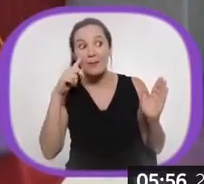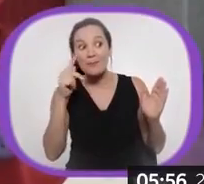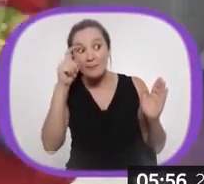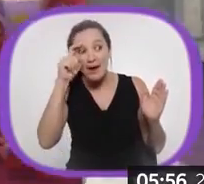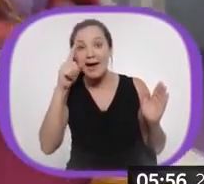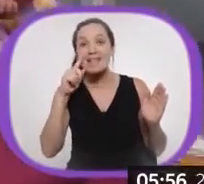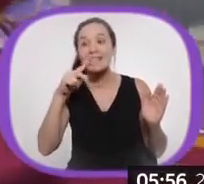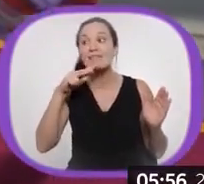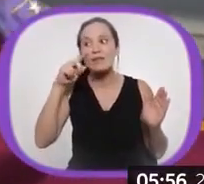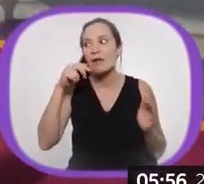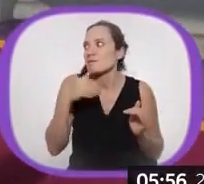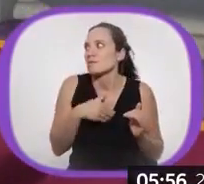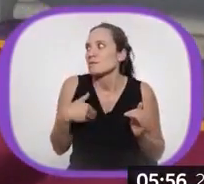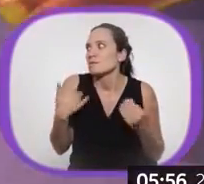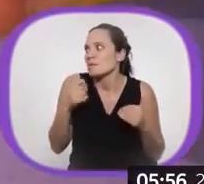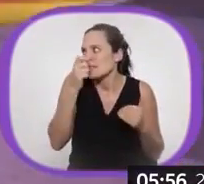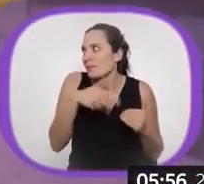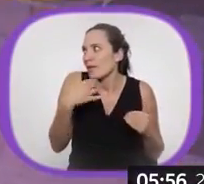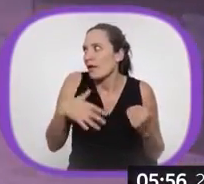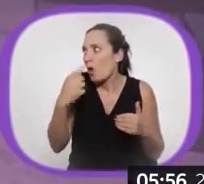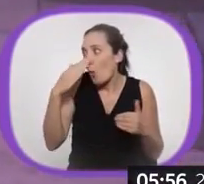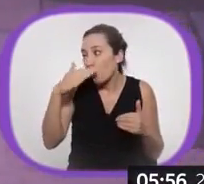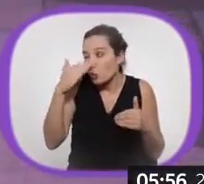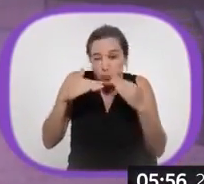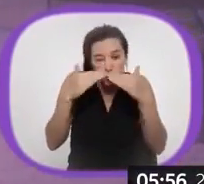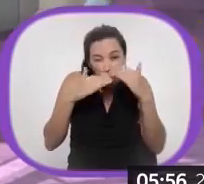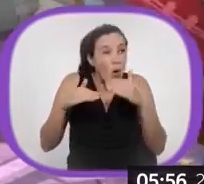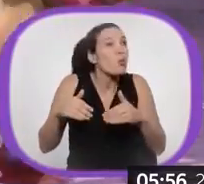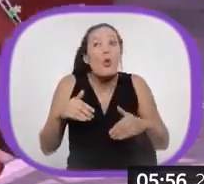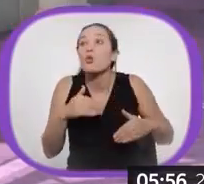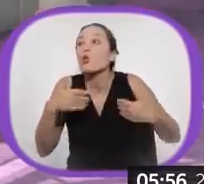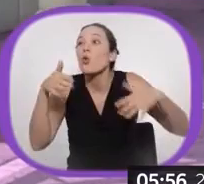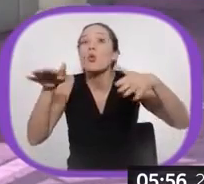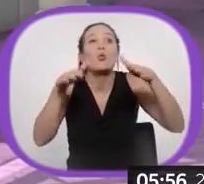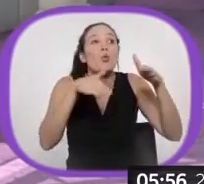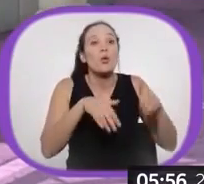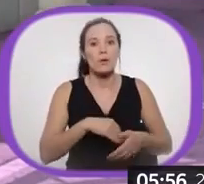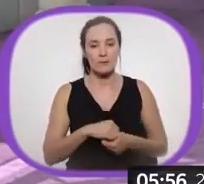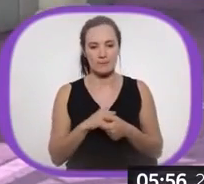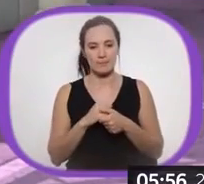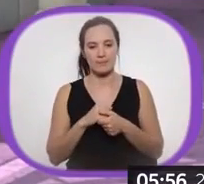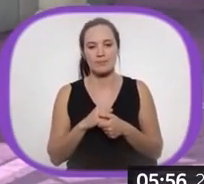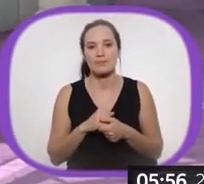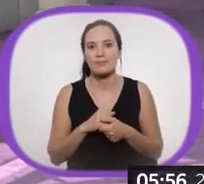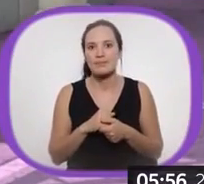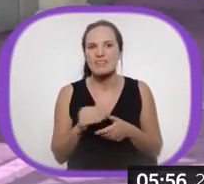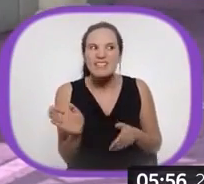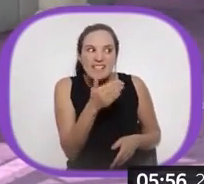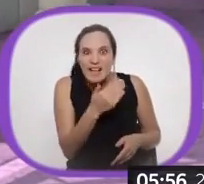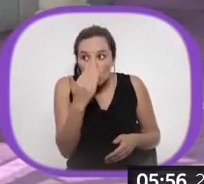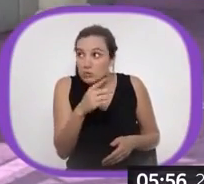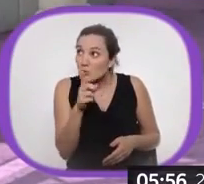¡Mamá! ¡Rápido! ¡Las últimas burbujas! ¡Fuera, burbujas! ¡Fuera! ¡Squirt! ¡Saca las